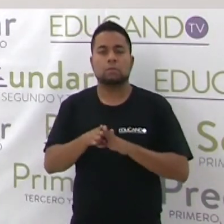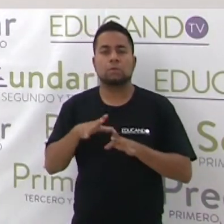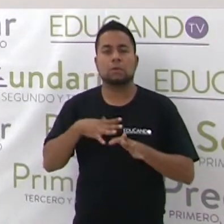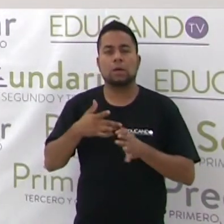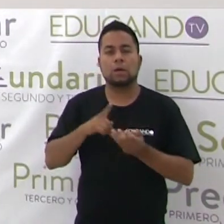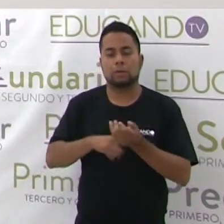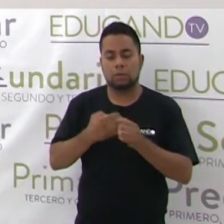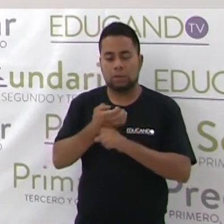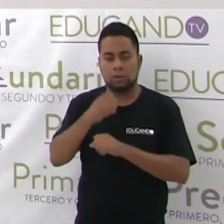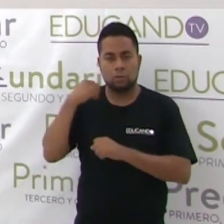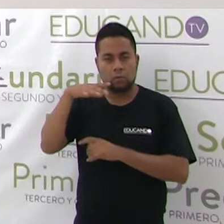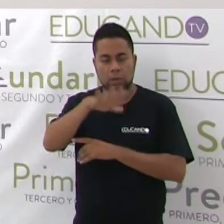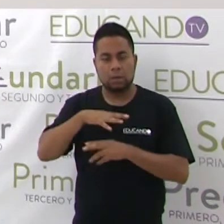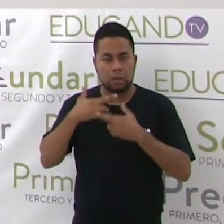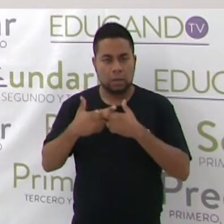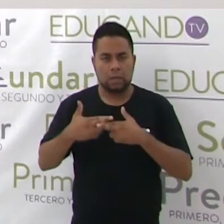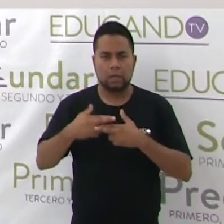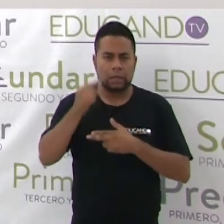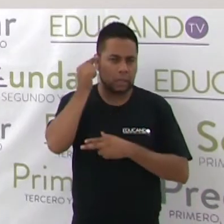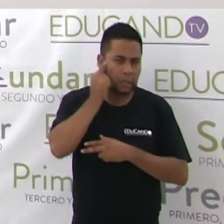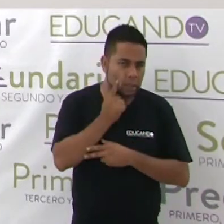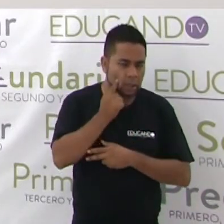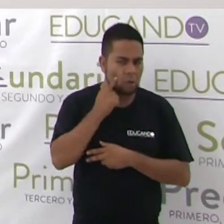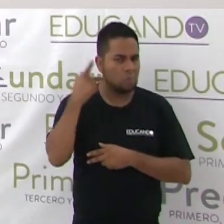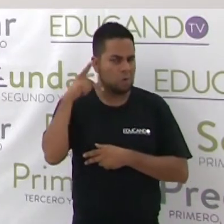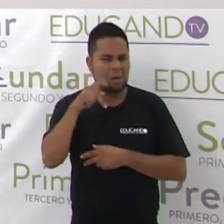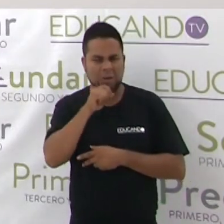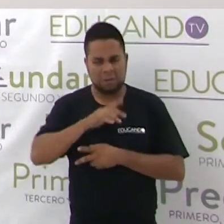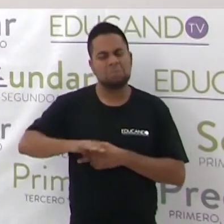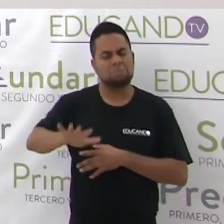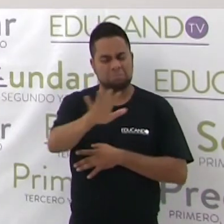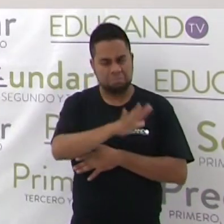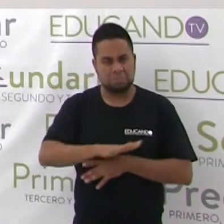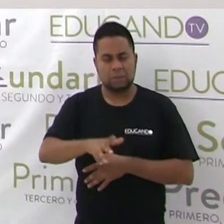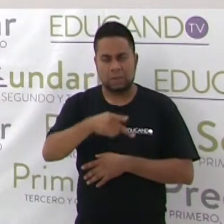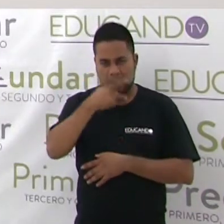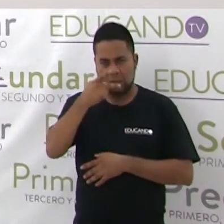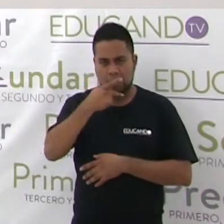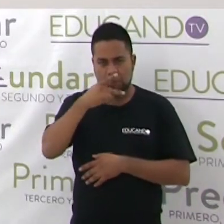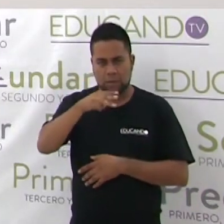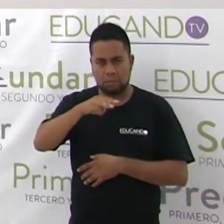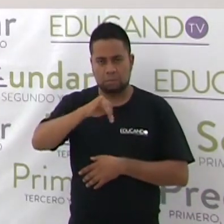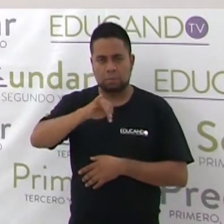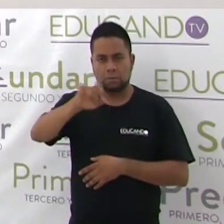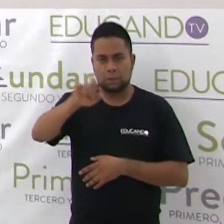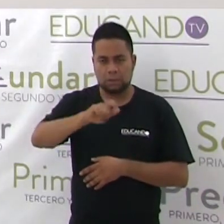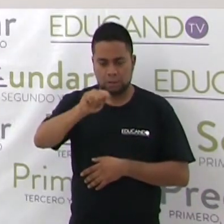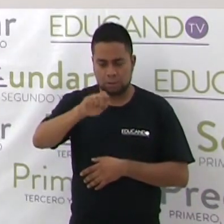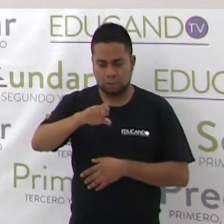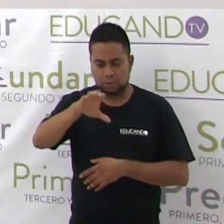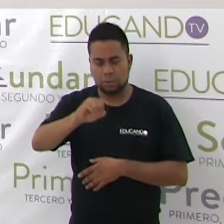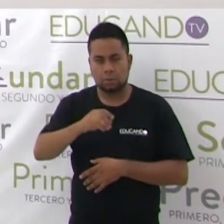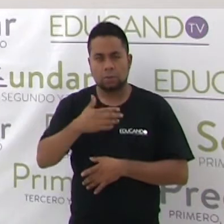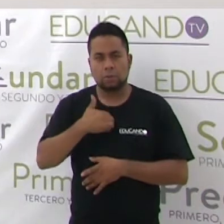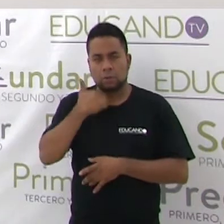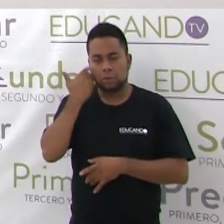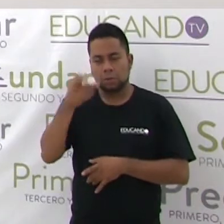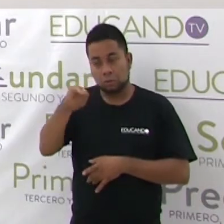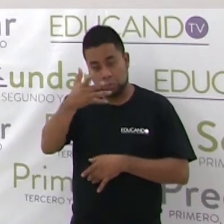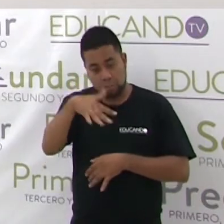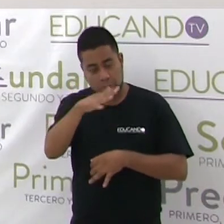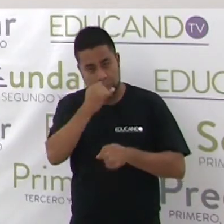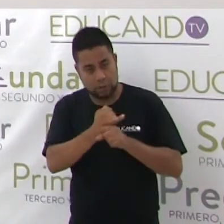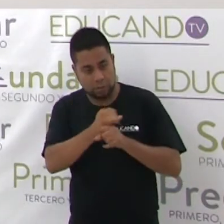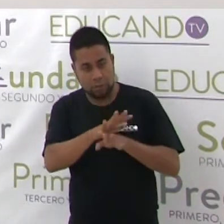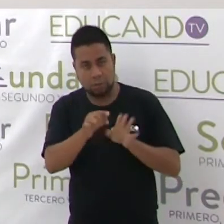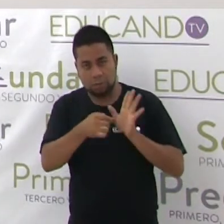el estado de Oaxaca, Guerrero y Puebla. Bueno, y te quiero sugerir para que busques información que puedas